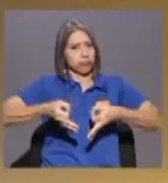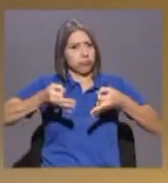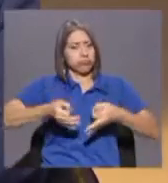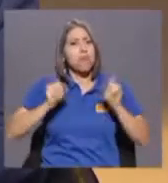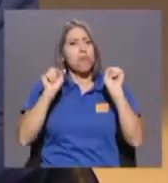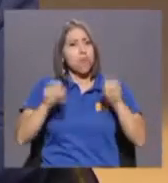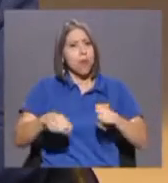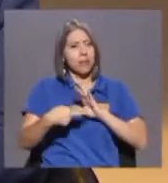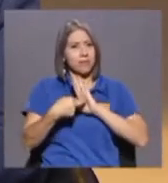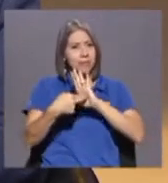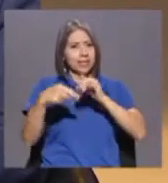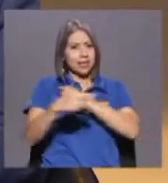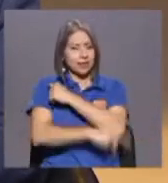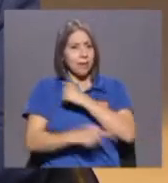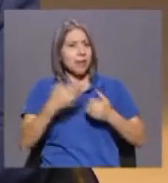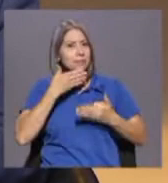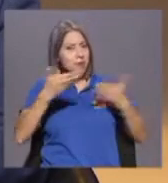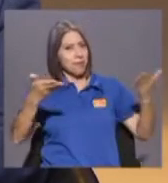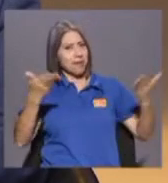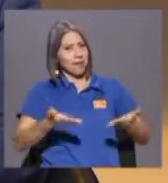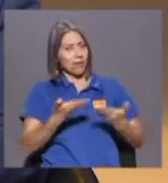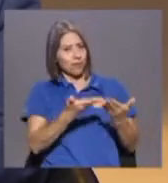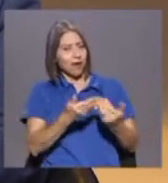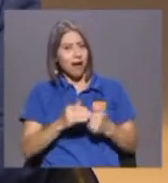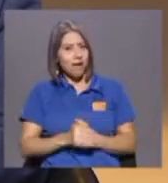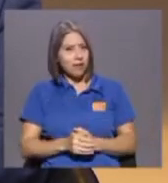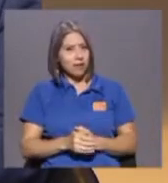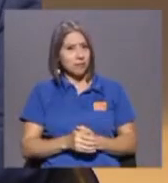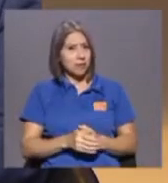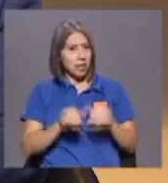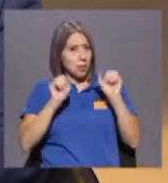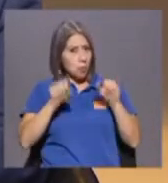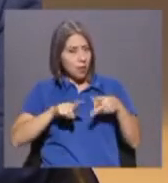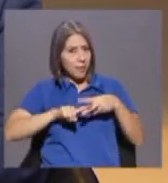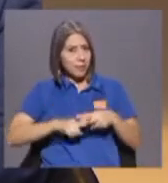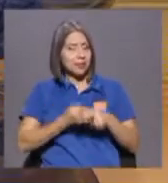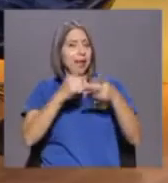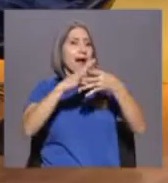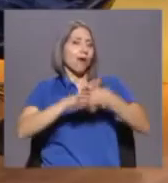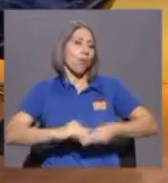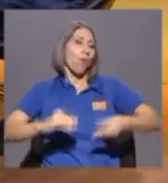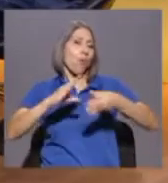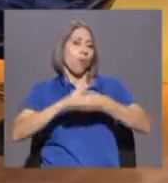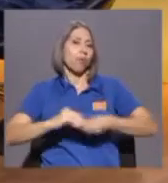país. Bienvenido, don Gabriel, y si le parece, nos empieza a contar de sus